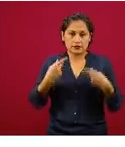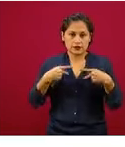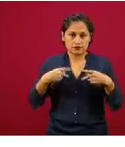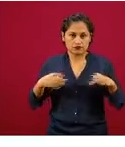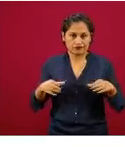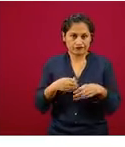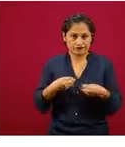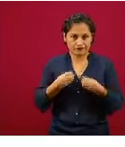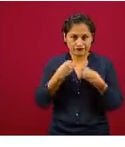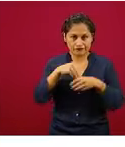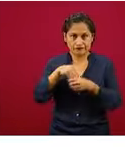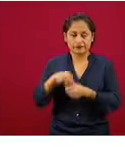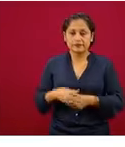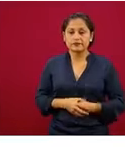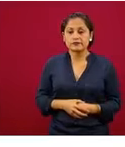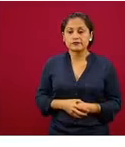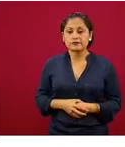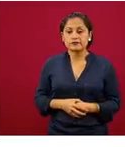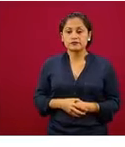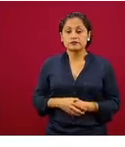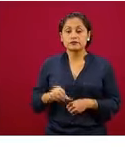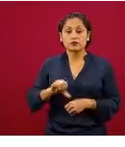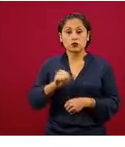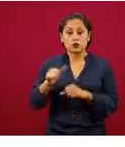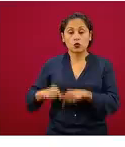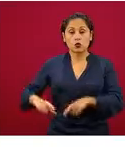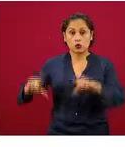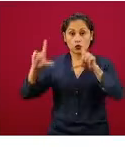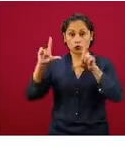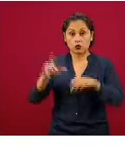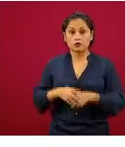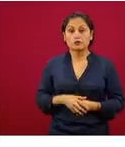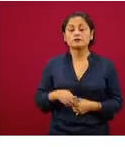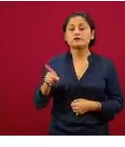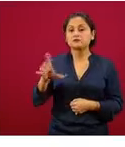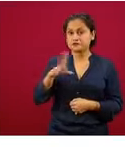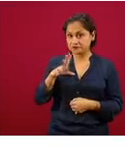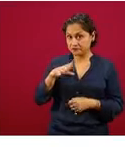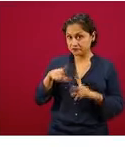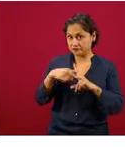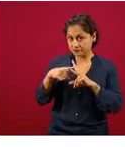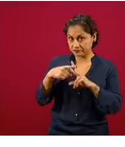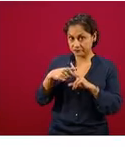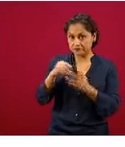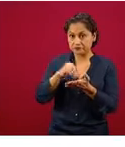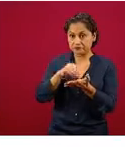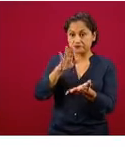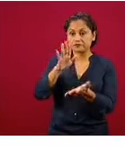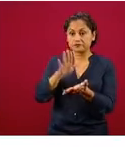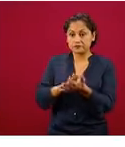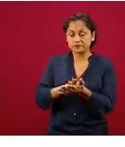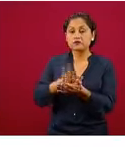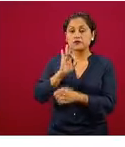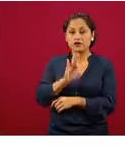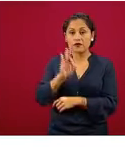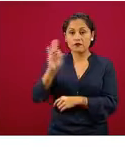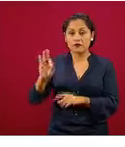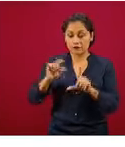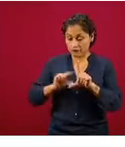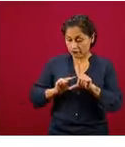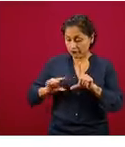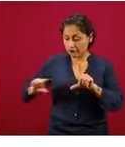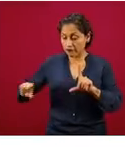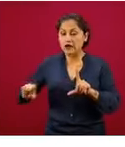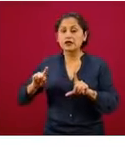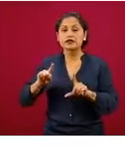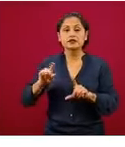Pasemos a la siguiente diapositiva, en donde siempre graficamos por fecha de ocurrencia las lamentables defunciones